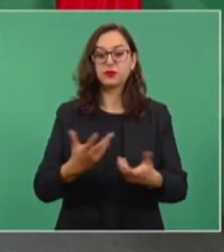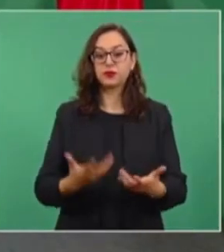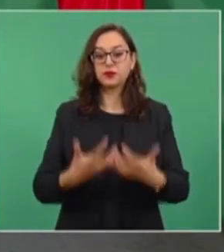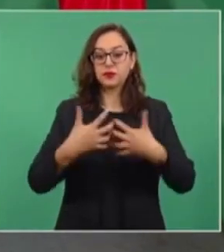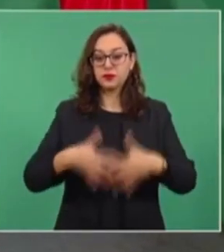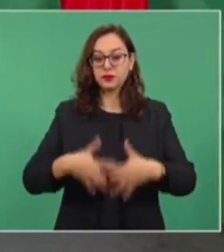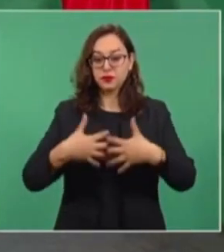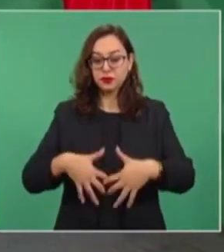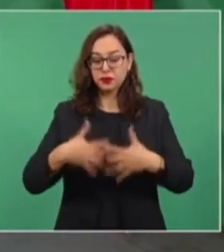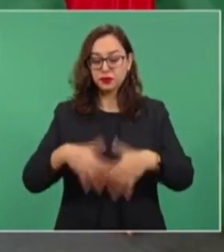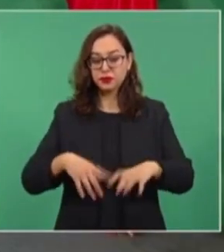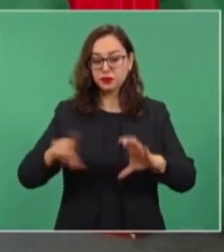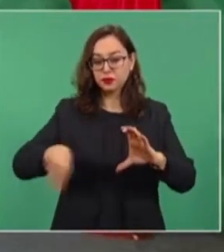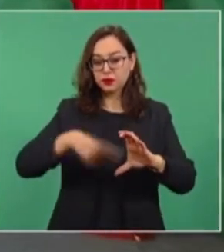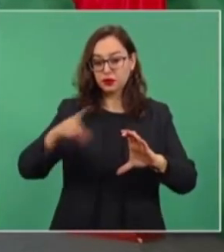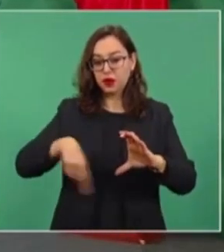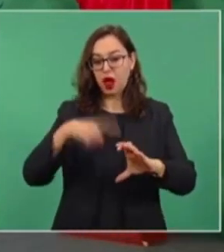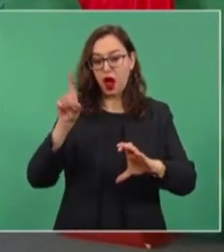hidroeléctricas,